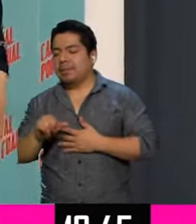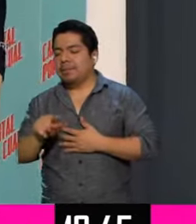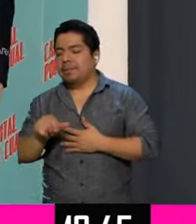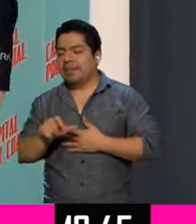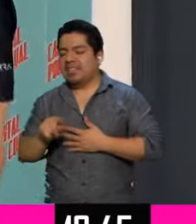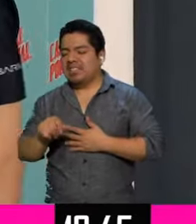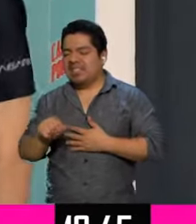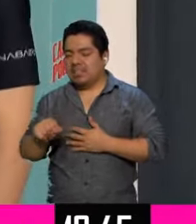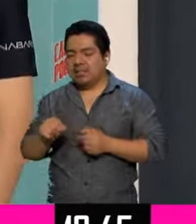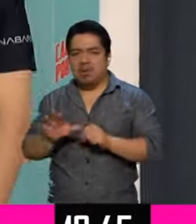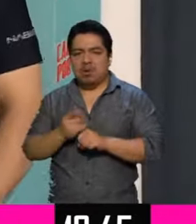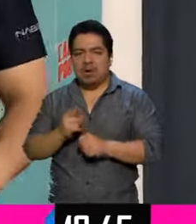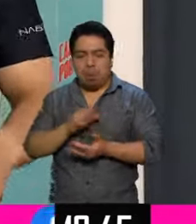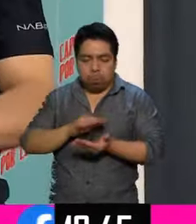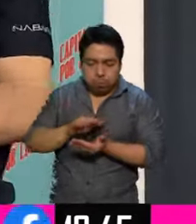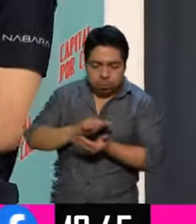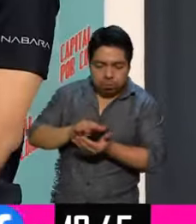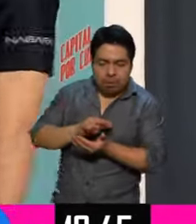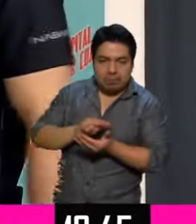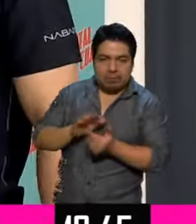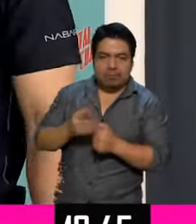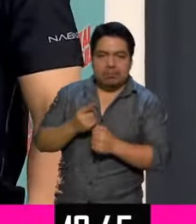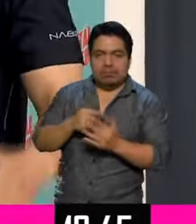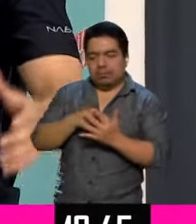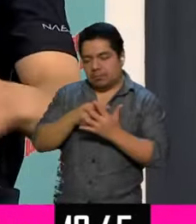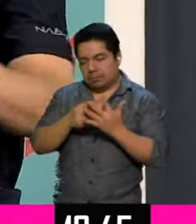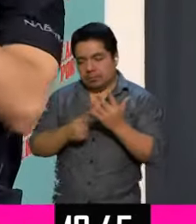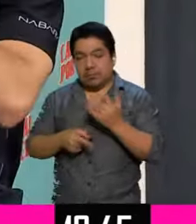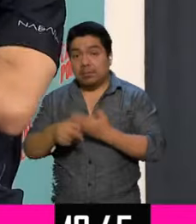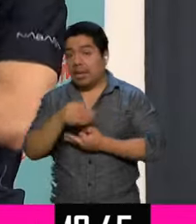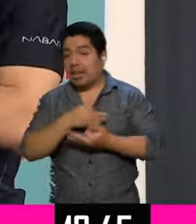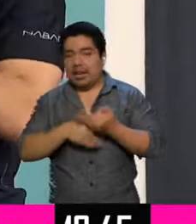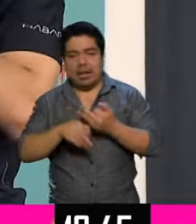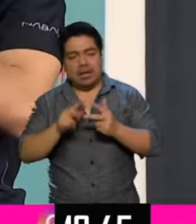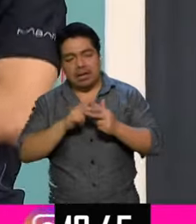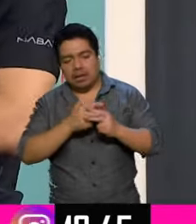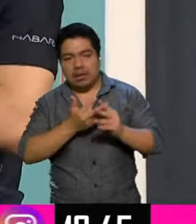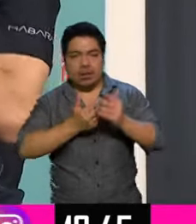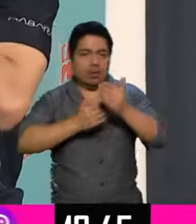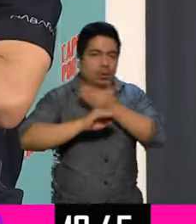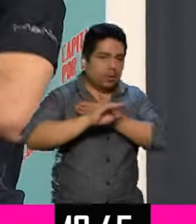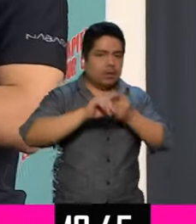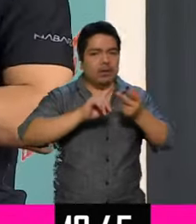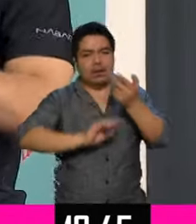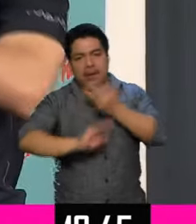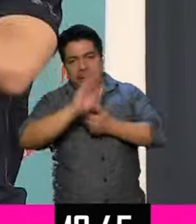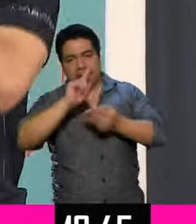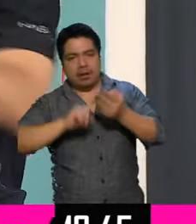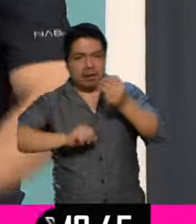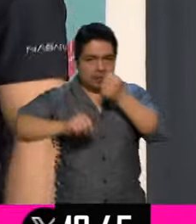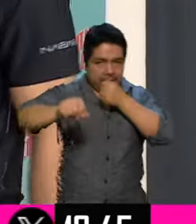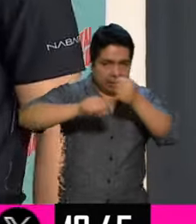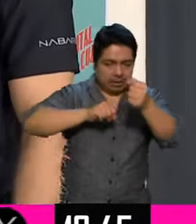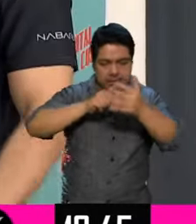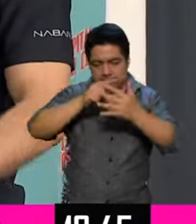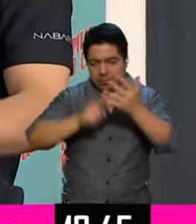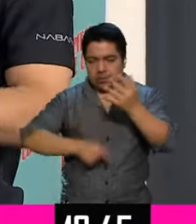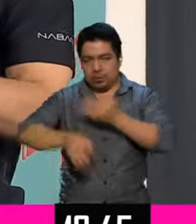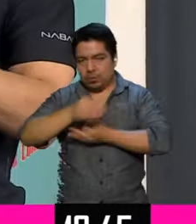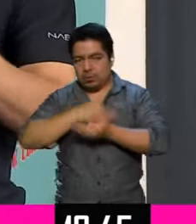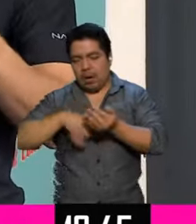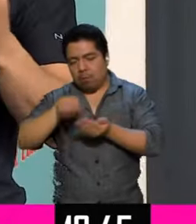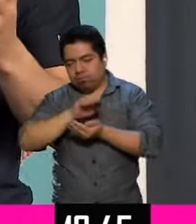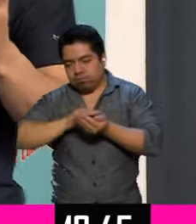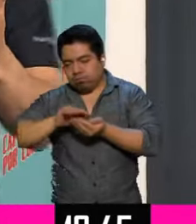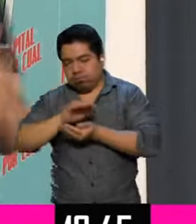qué? Es, ¿que le revuelven de todo? Sí, es una combinación de las artes marciales. Todo. Karate, jiu-jitsu, kickboxing, de todas las artes marciales. Y